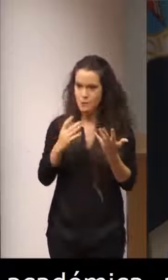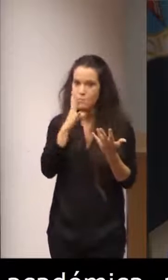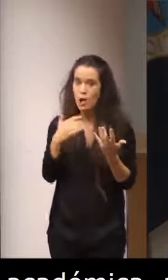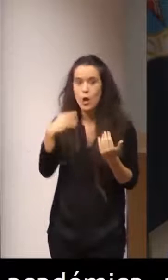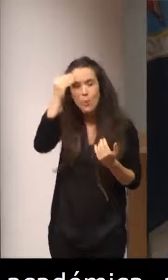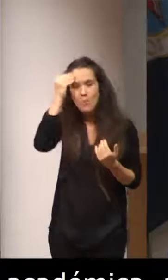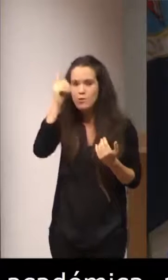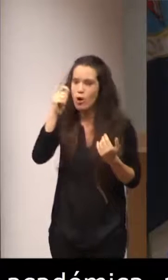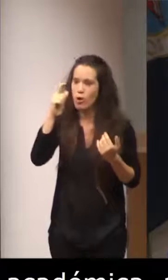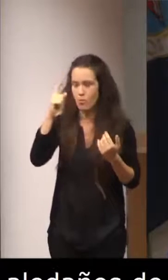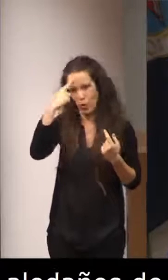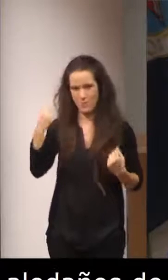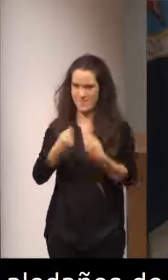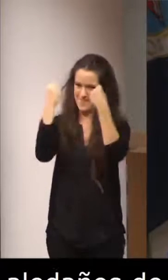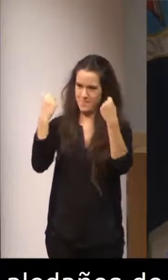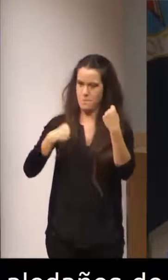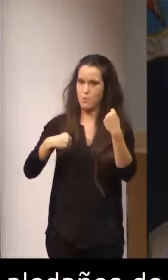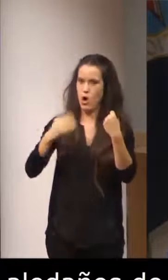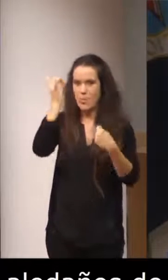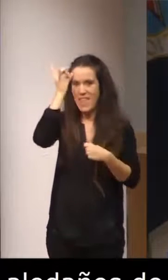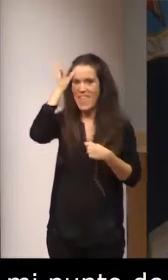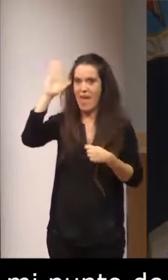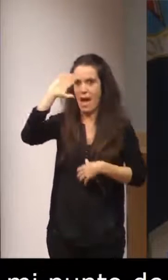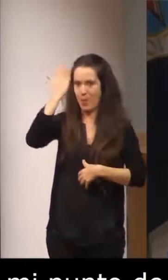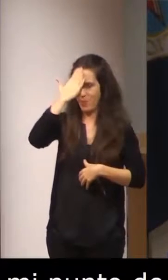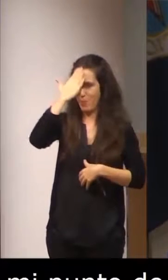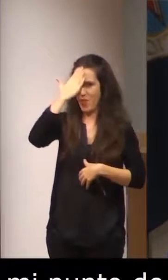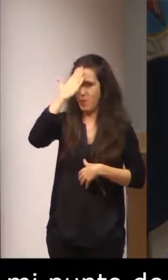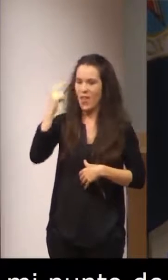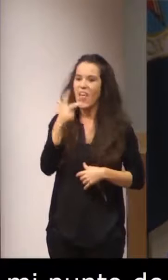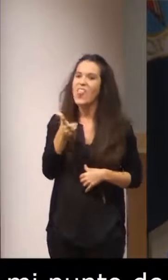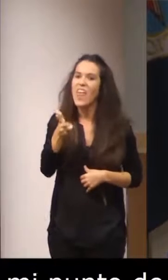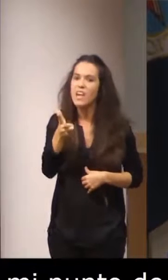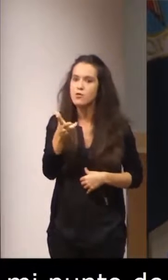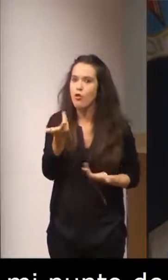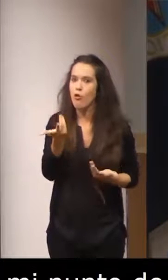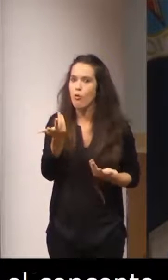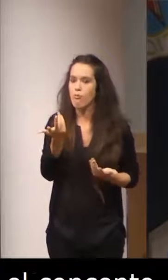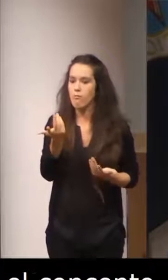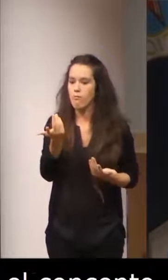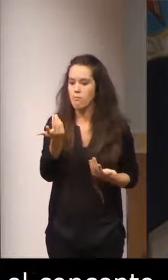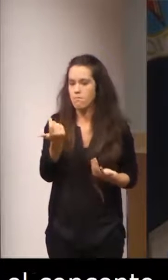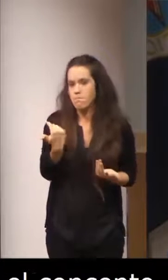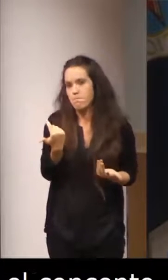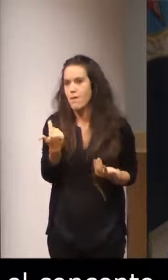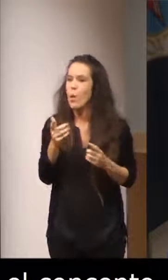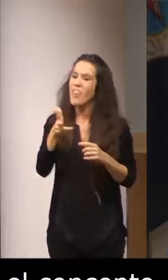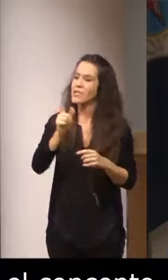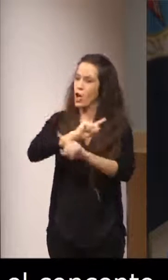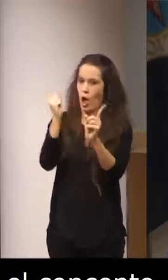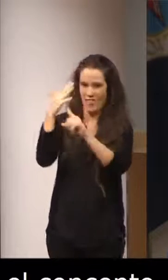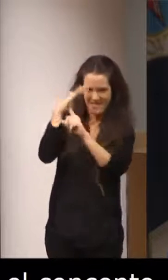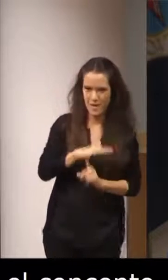con el concepto, el principio primario del derecho, por decir, la no discriminación